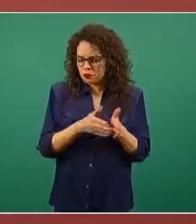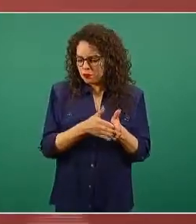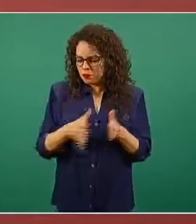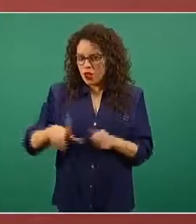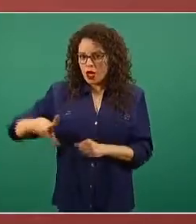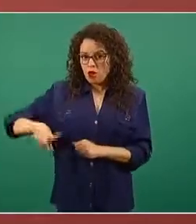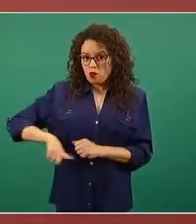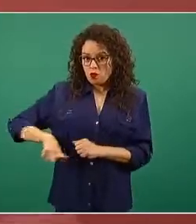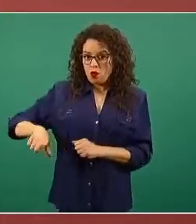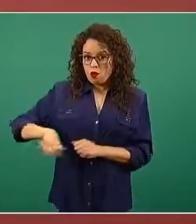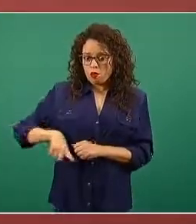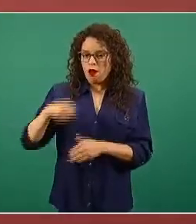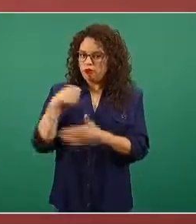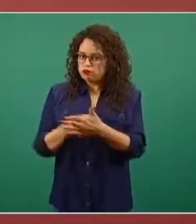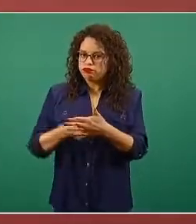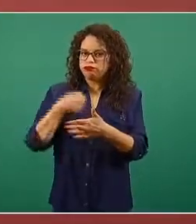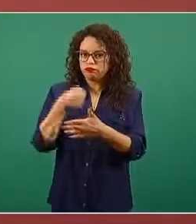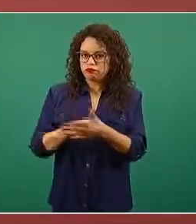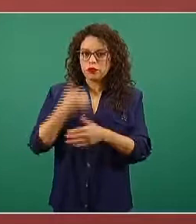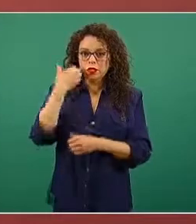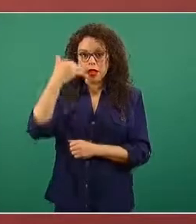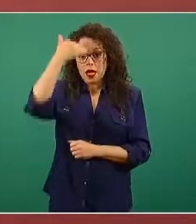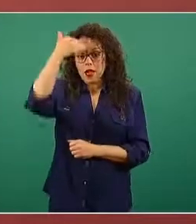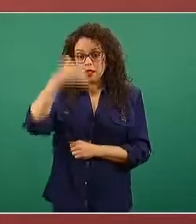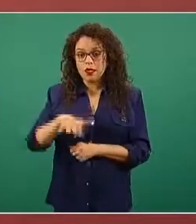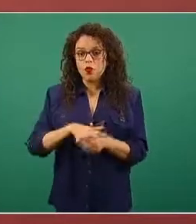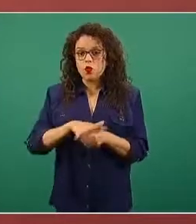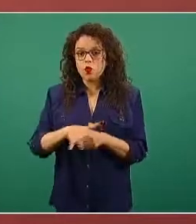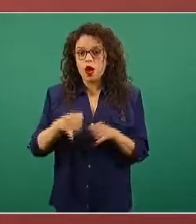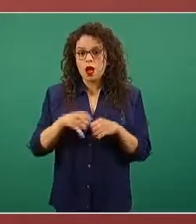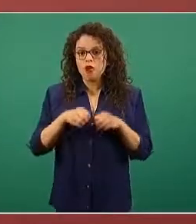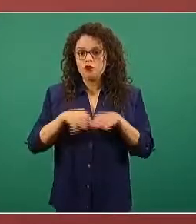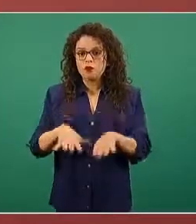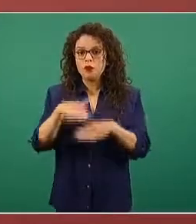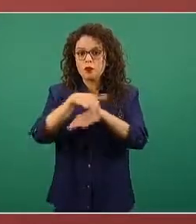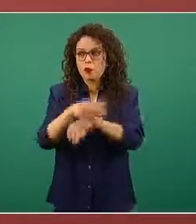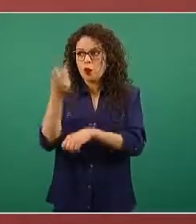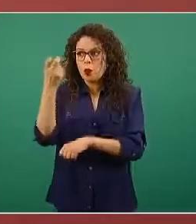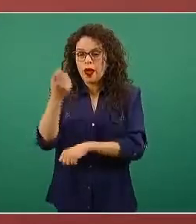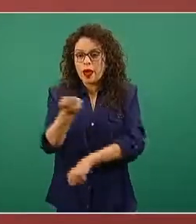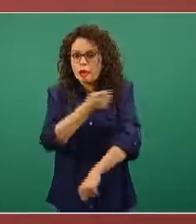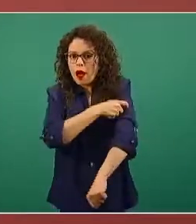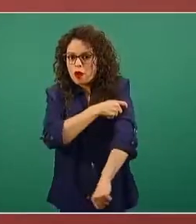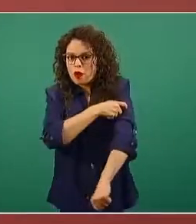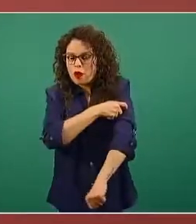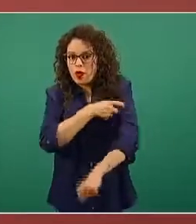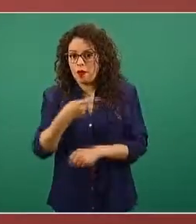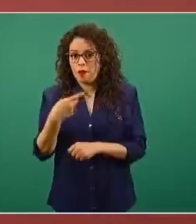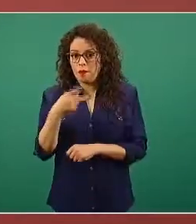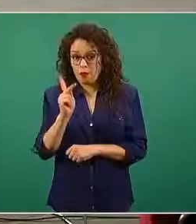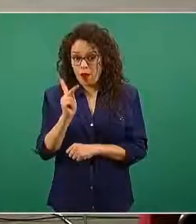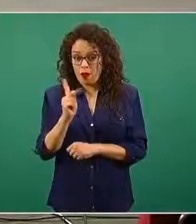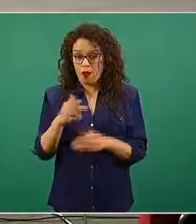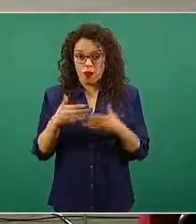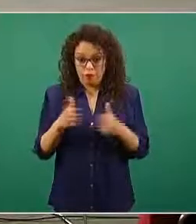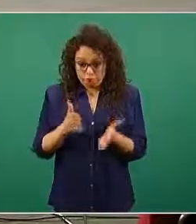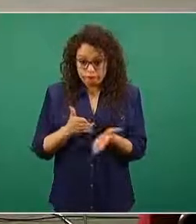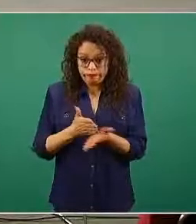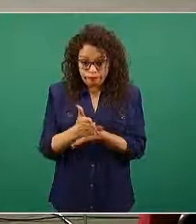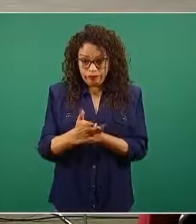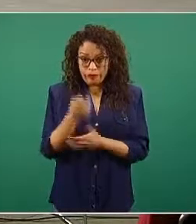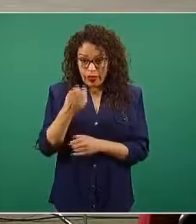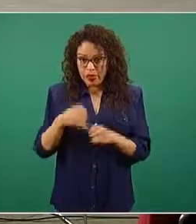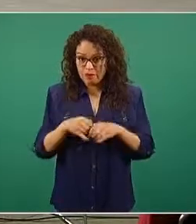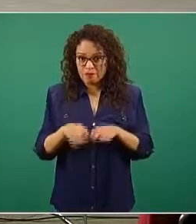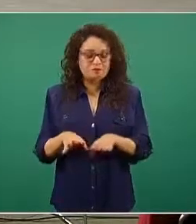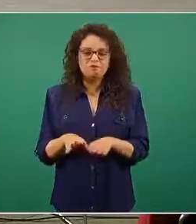tener acceso a la información sobre esta vacuna y habíamos tenido un acceso limitado, básicamente lo que ya se conocía,